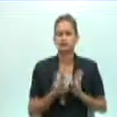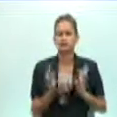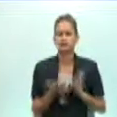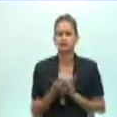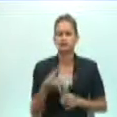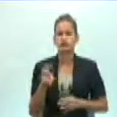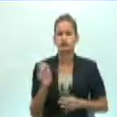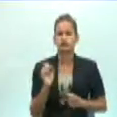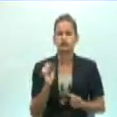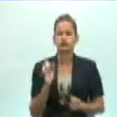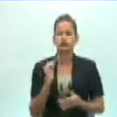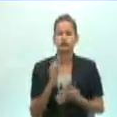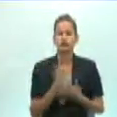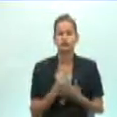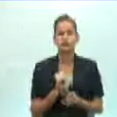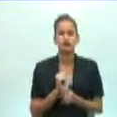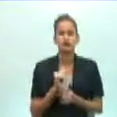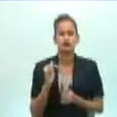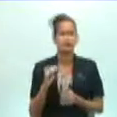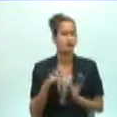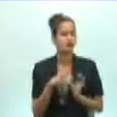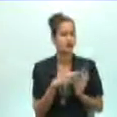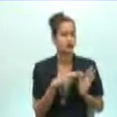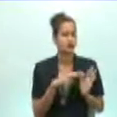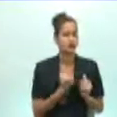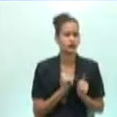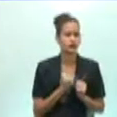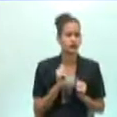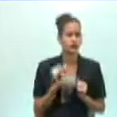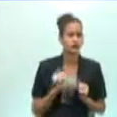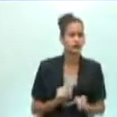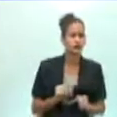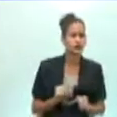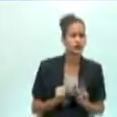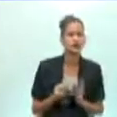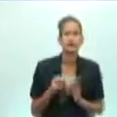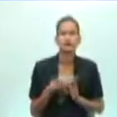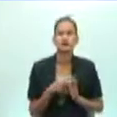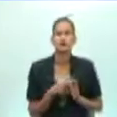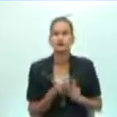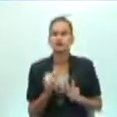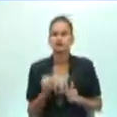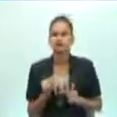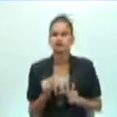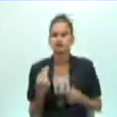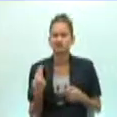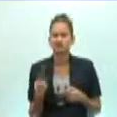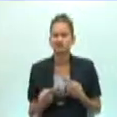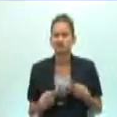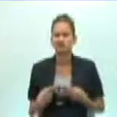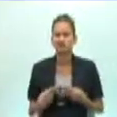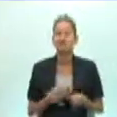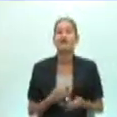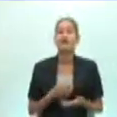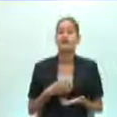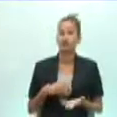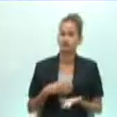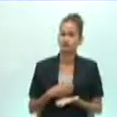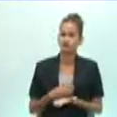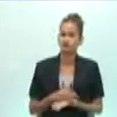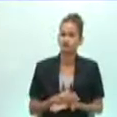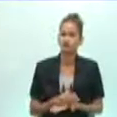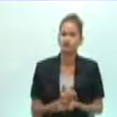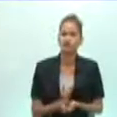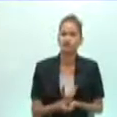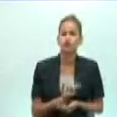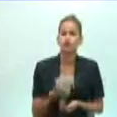con nuestra asignatura. Asignatura en el encuentro de hoy donde vamos a estar continuando presentando nuevos